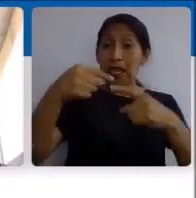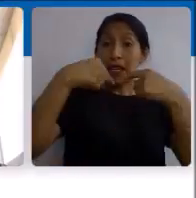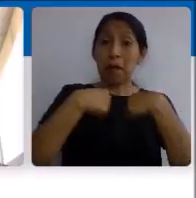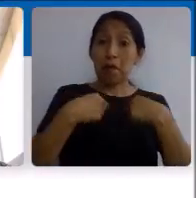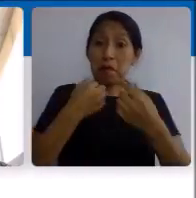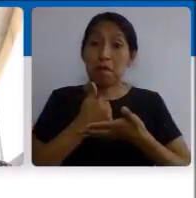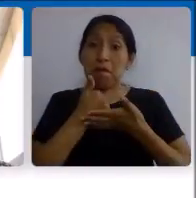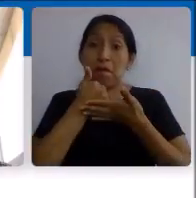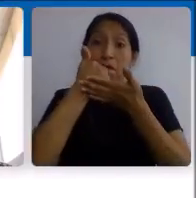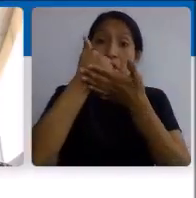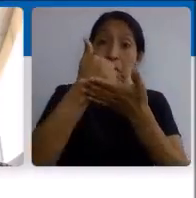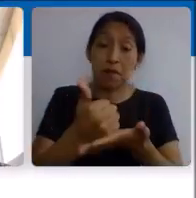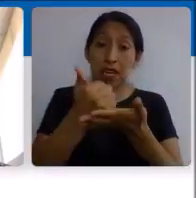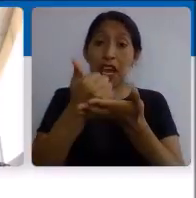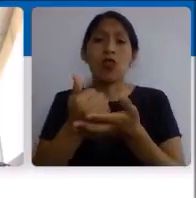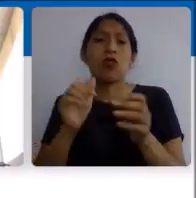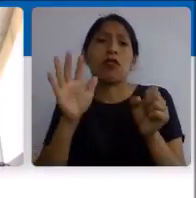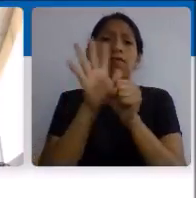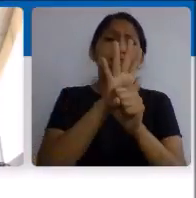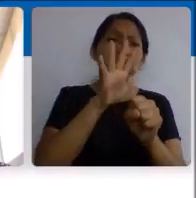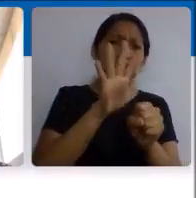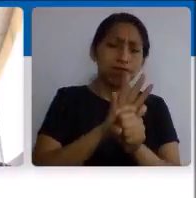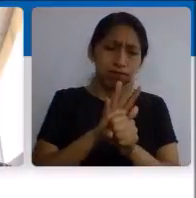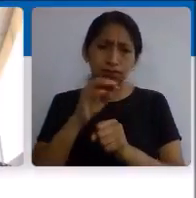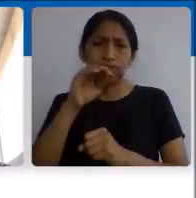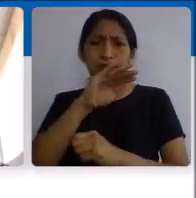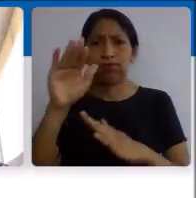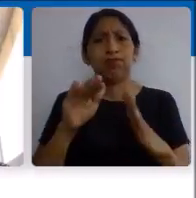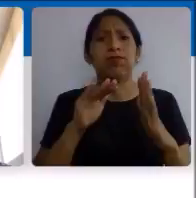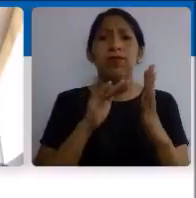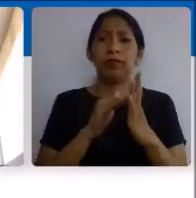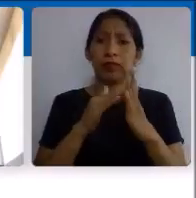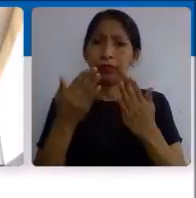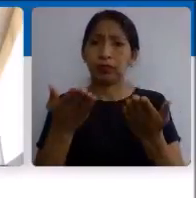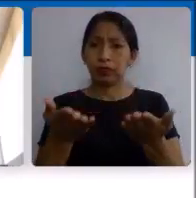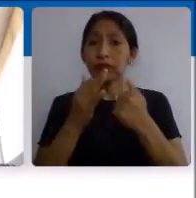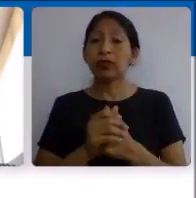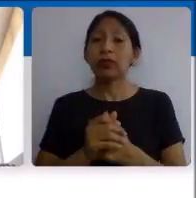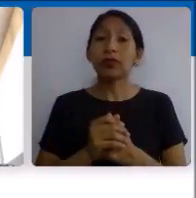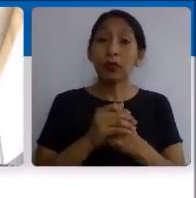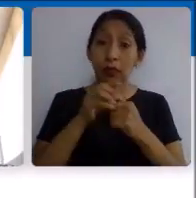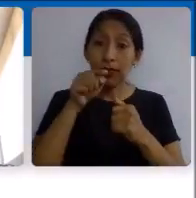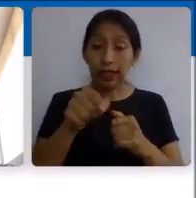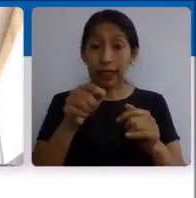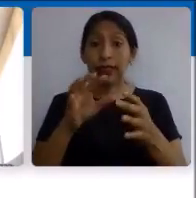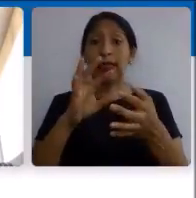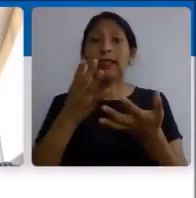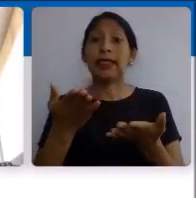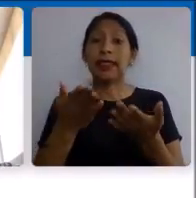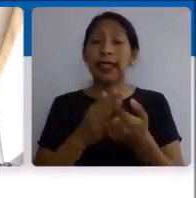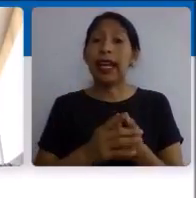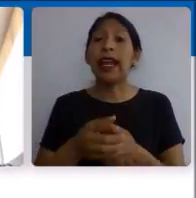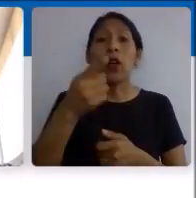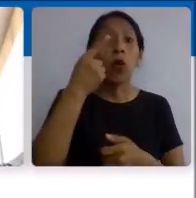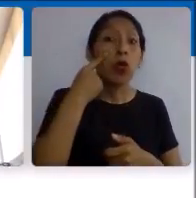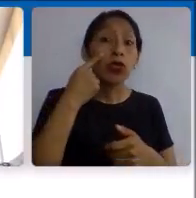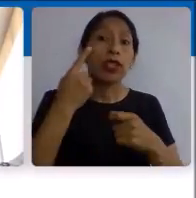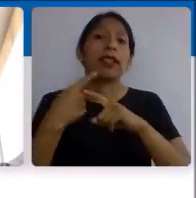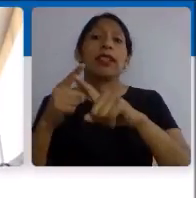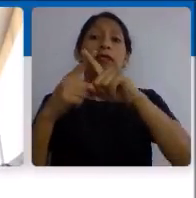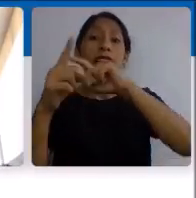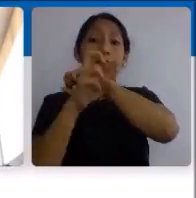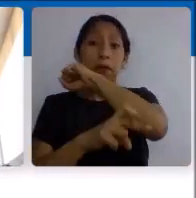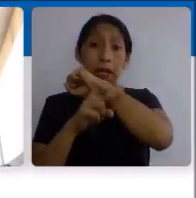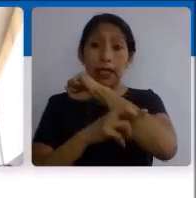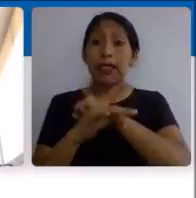poder generar mucho más contactos en un solo espacio, ¿no? Entre las redes de turismo que podemos mencionar